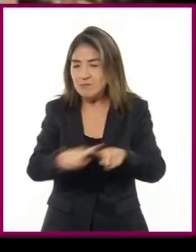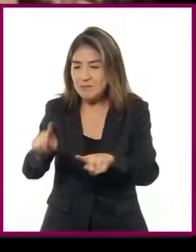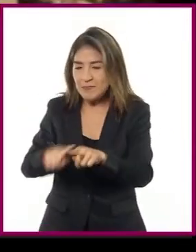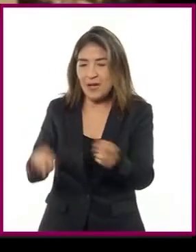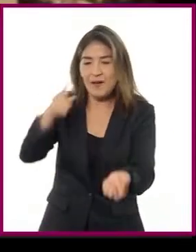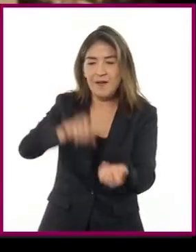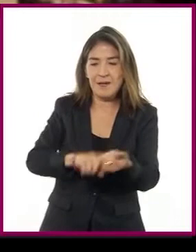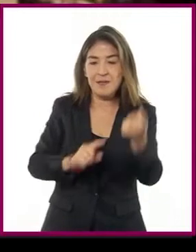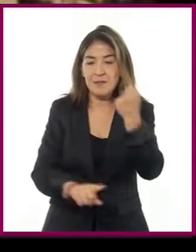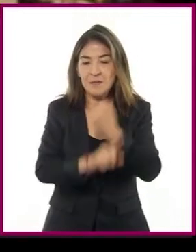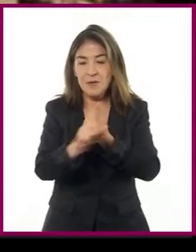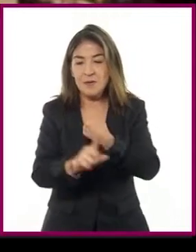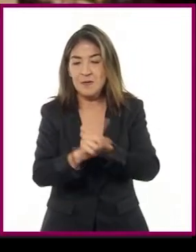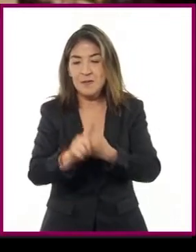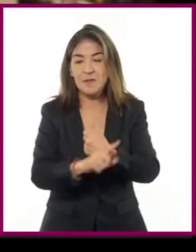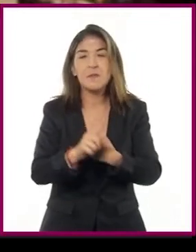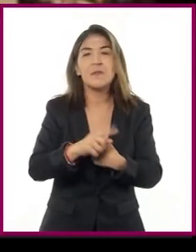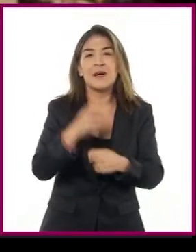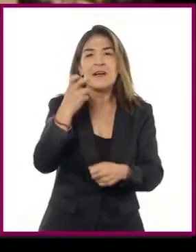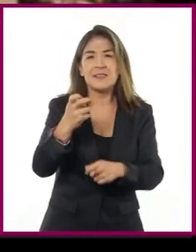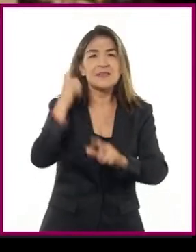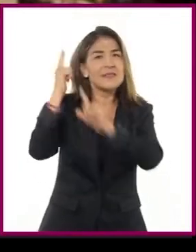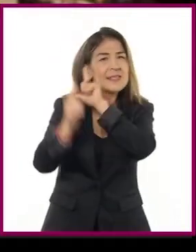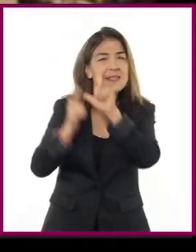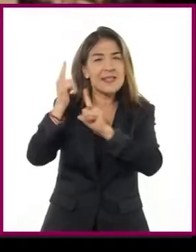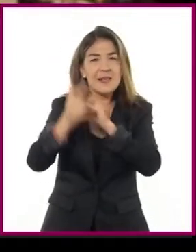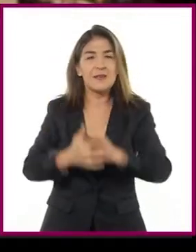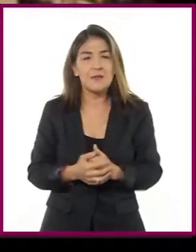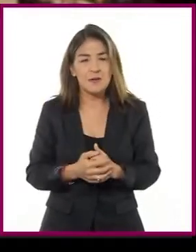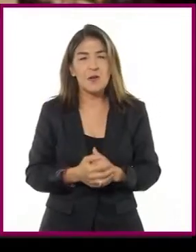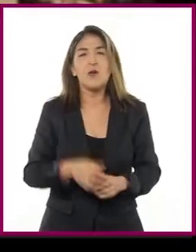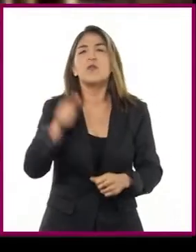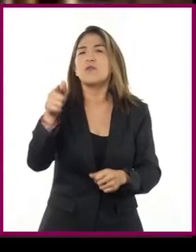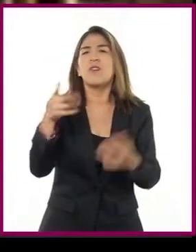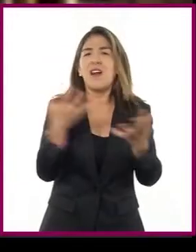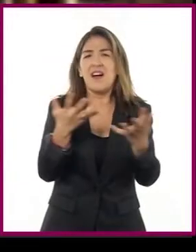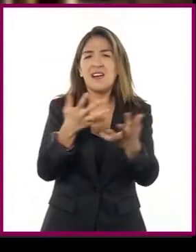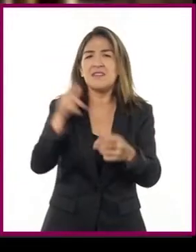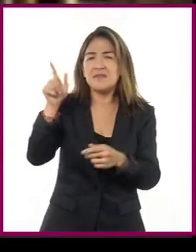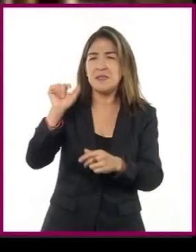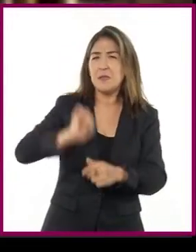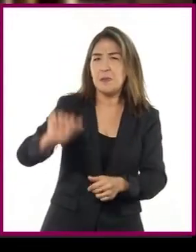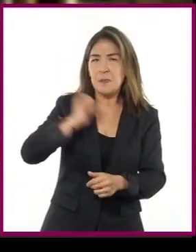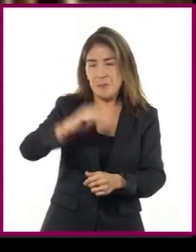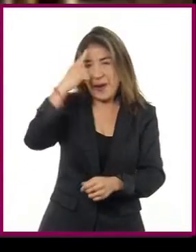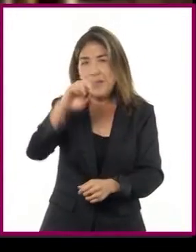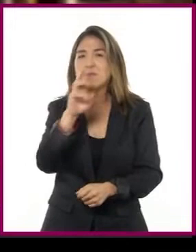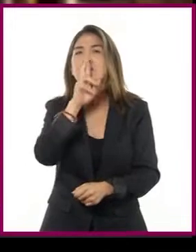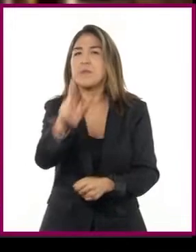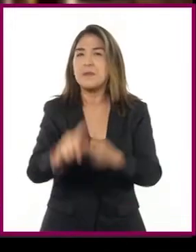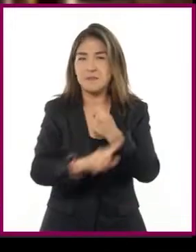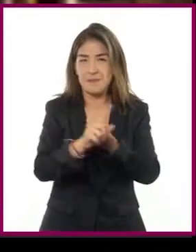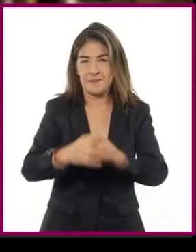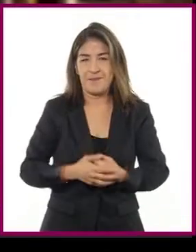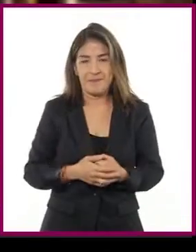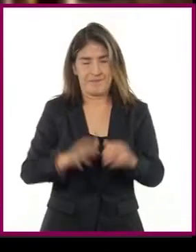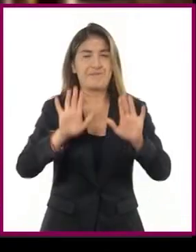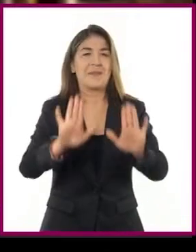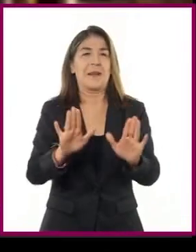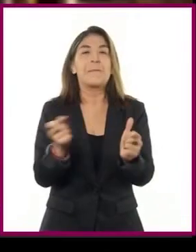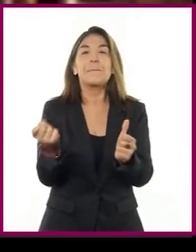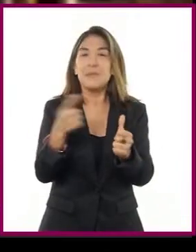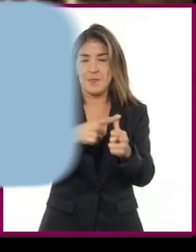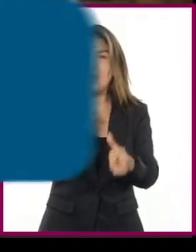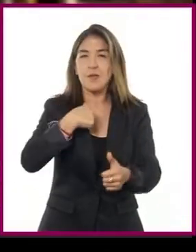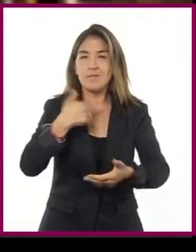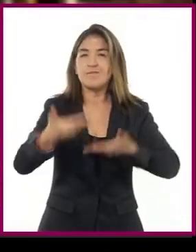los que se enfrentaron los griegos. ¿Qué hicieron ellos para resolver el problema? Primero me presento.